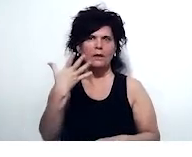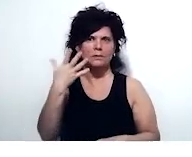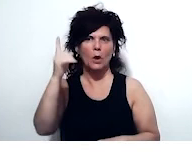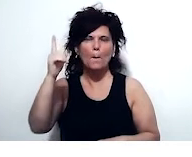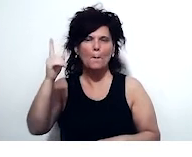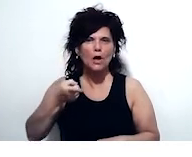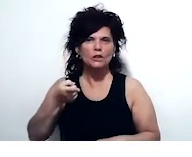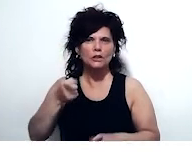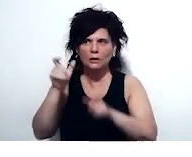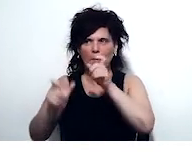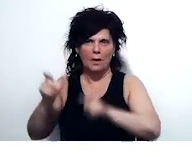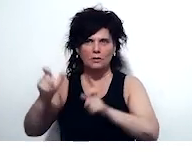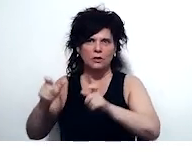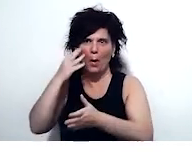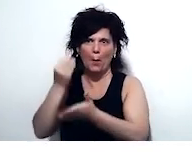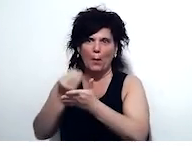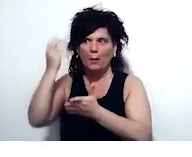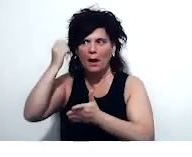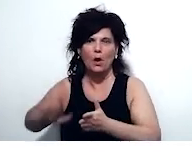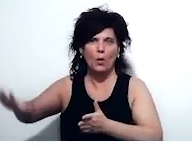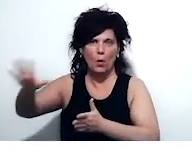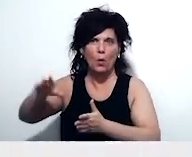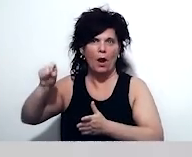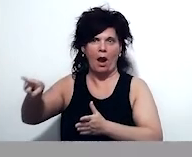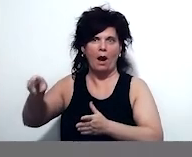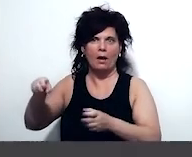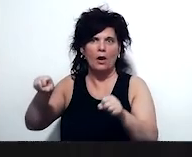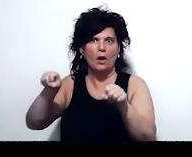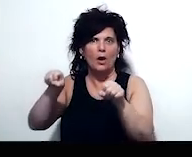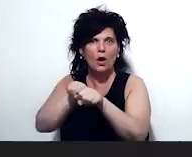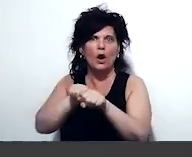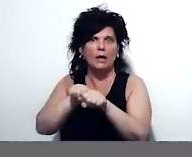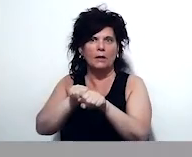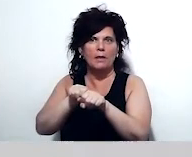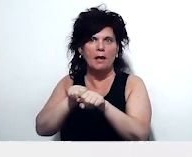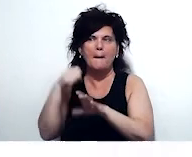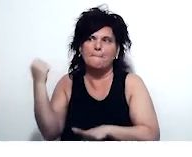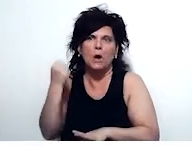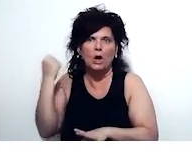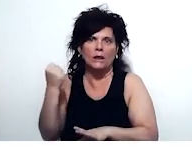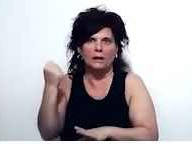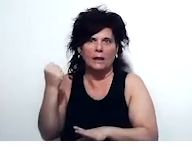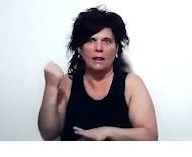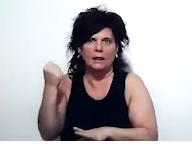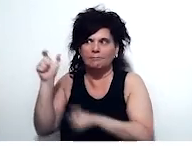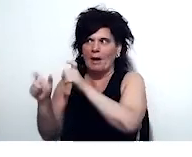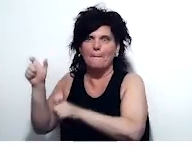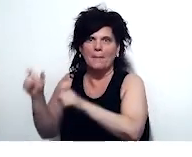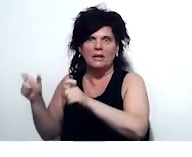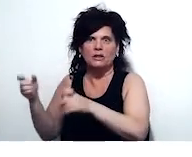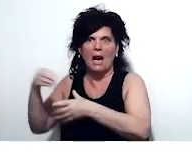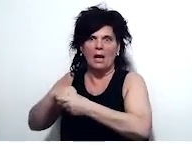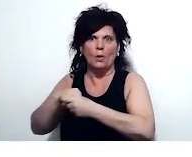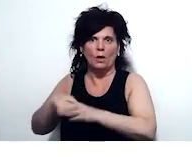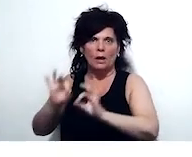todavía vive en áreas rurales y la tecnología y la conectividad es un gran limitante para que estas personas se incluyan. Ahora, ¿qué es lo que nos